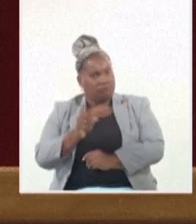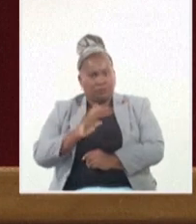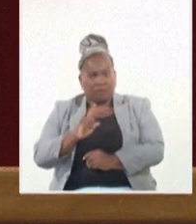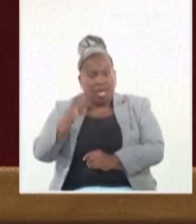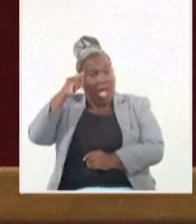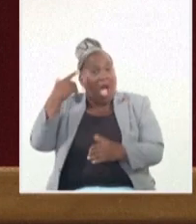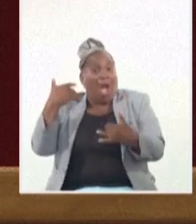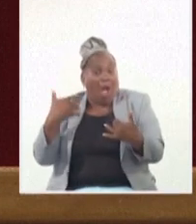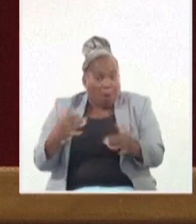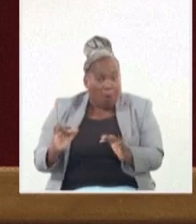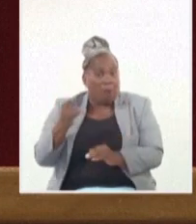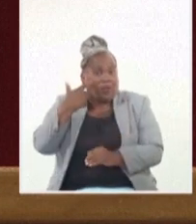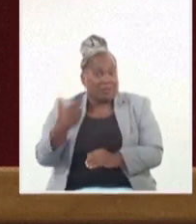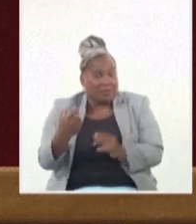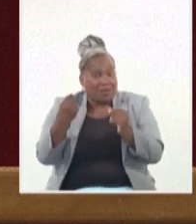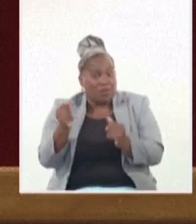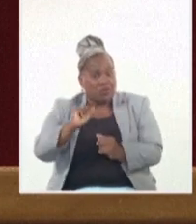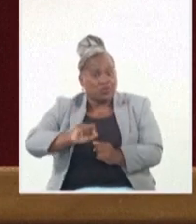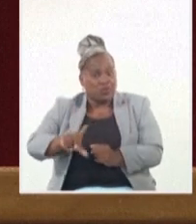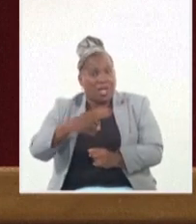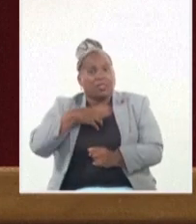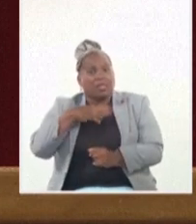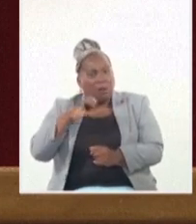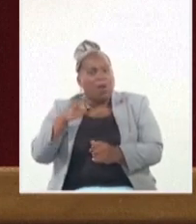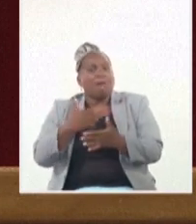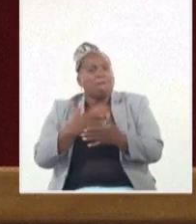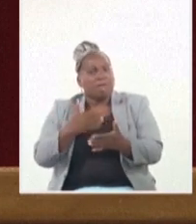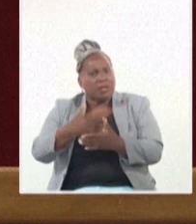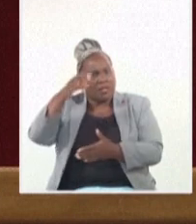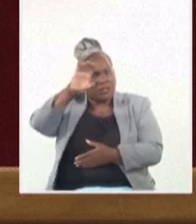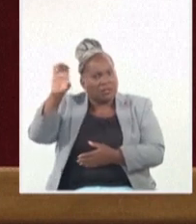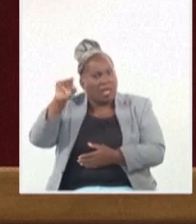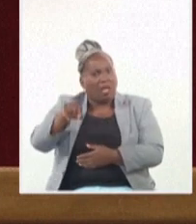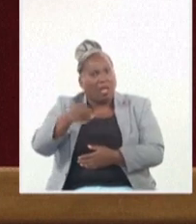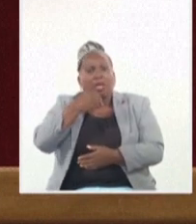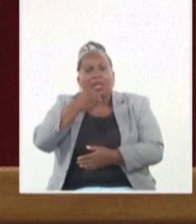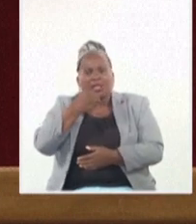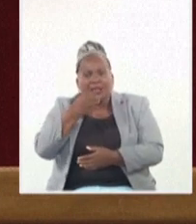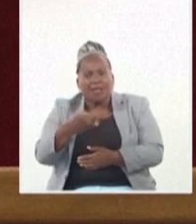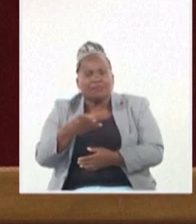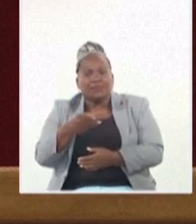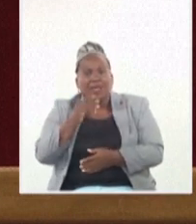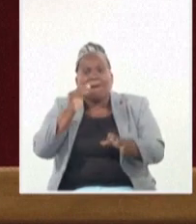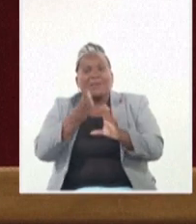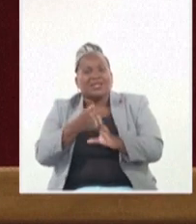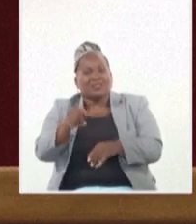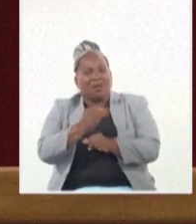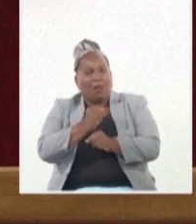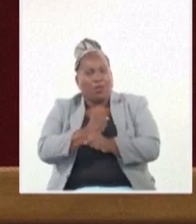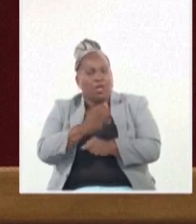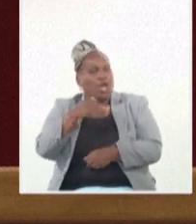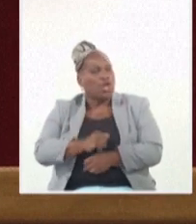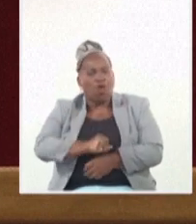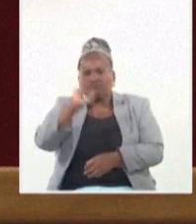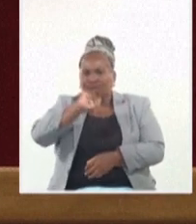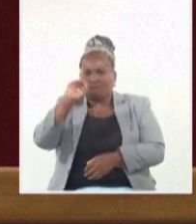interés económico y social del país, tenemos varias empresas estatales que tienen hoy penalizados a sus trabajadores y que no logran obtener